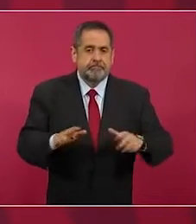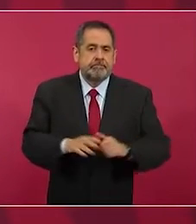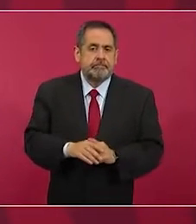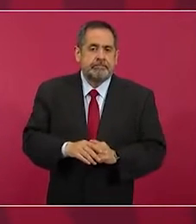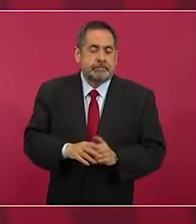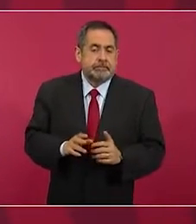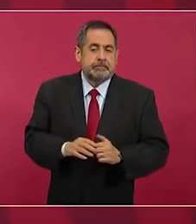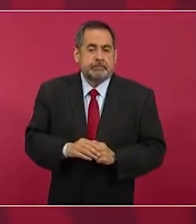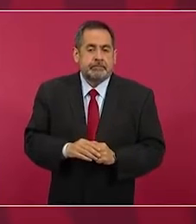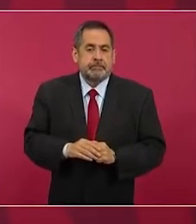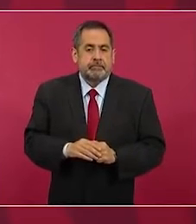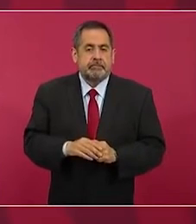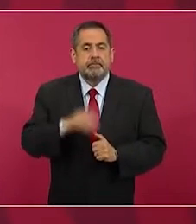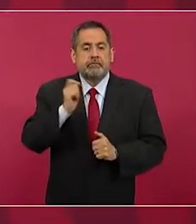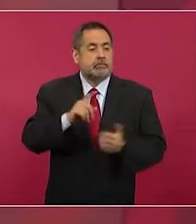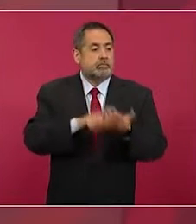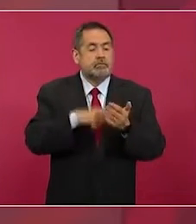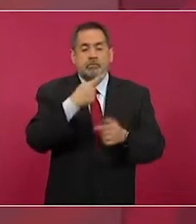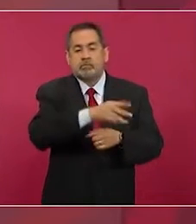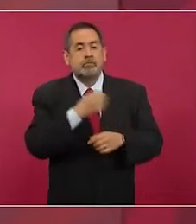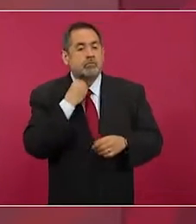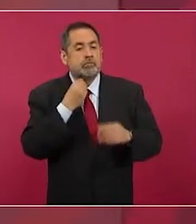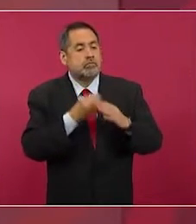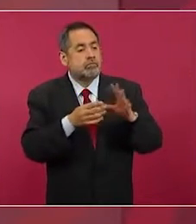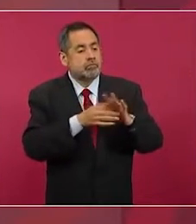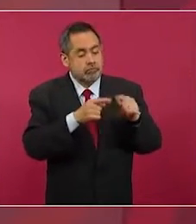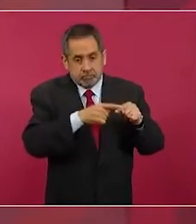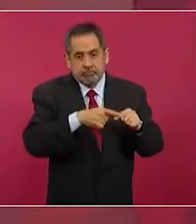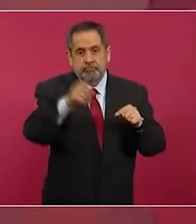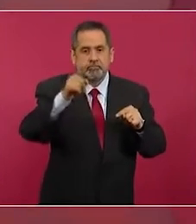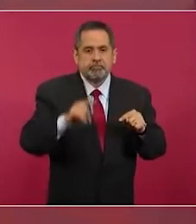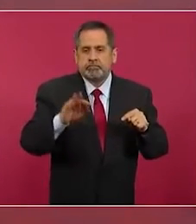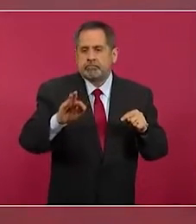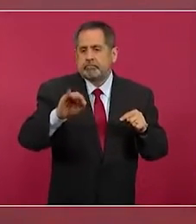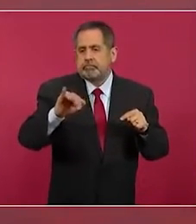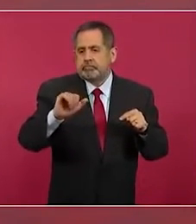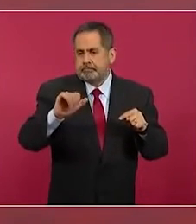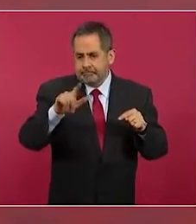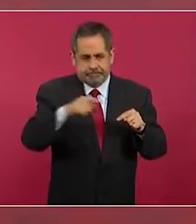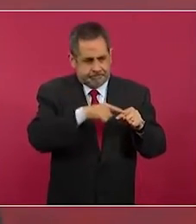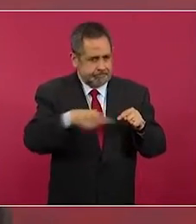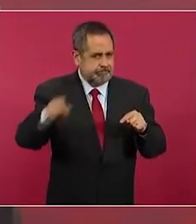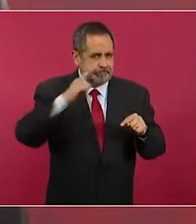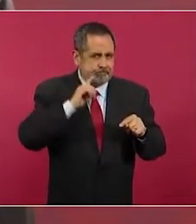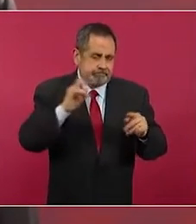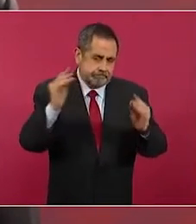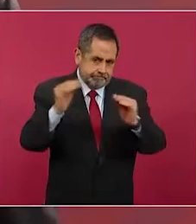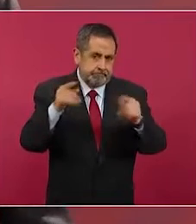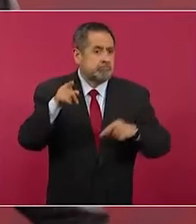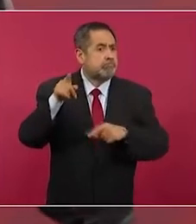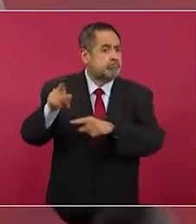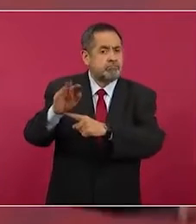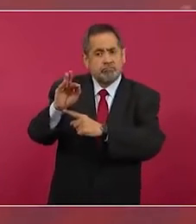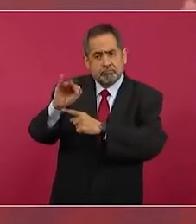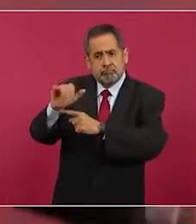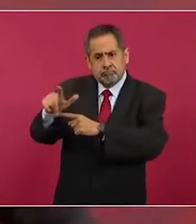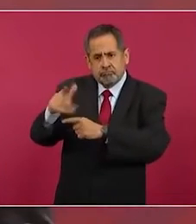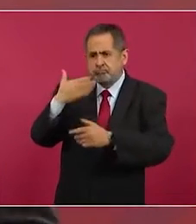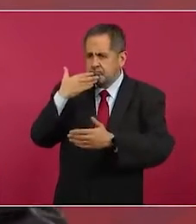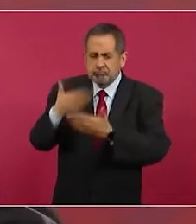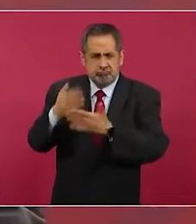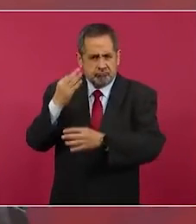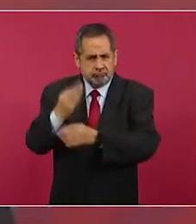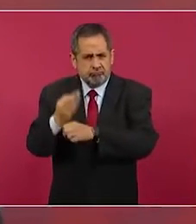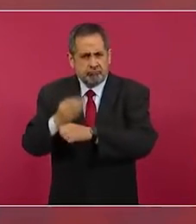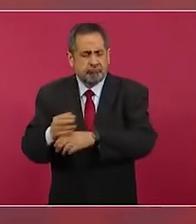Además, que sus abogados vayan a la fiscalía. El fiscal… Hoy hay